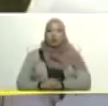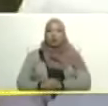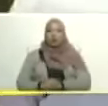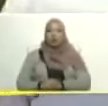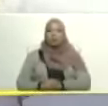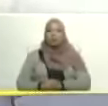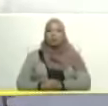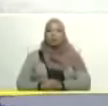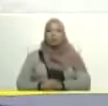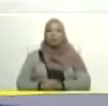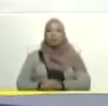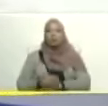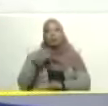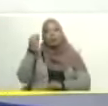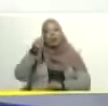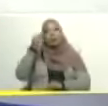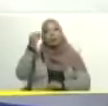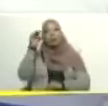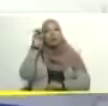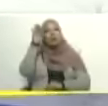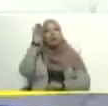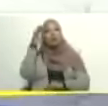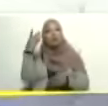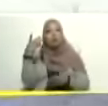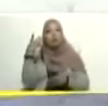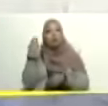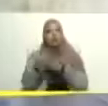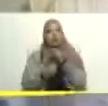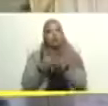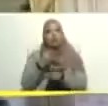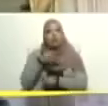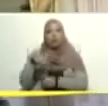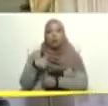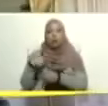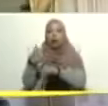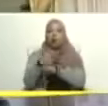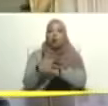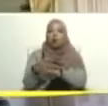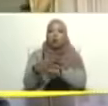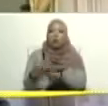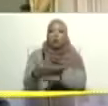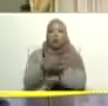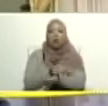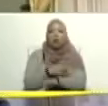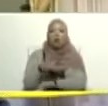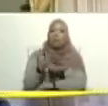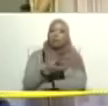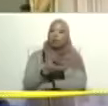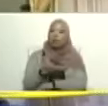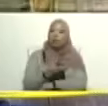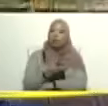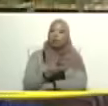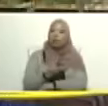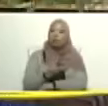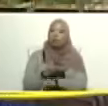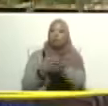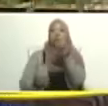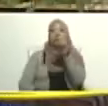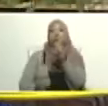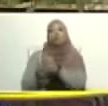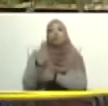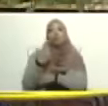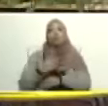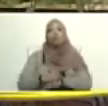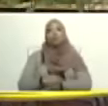Realmente, si miramos un poco hacia atrás, lo que hicieron gobiernos pasados en mi país, fundamentalmente el